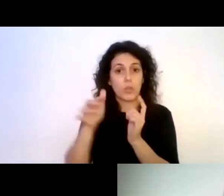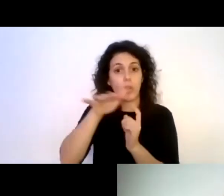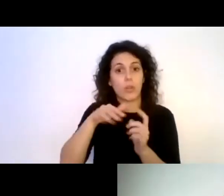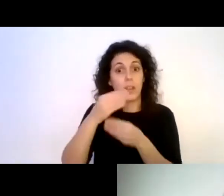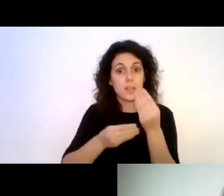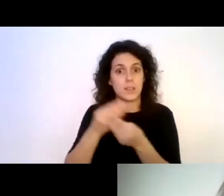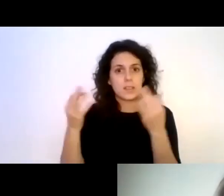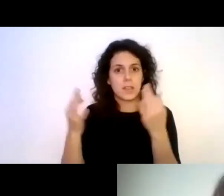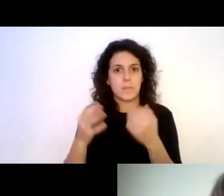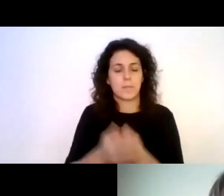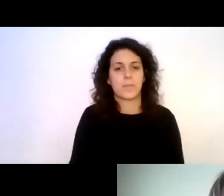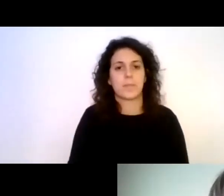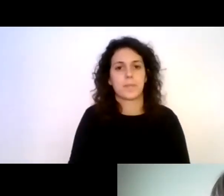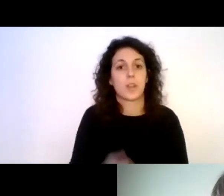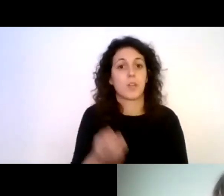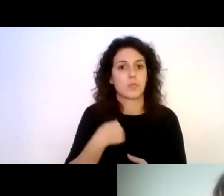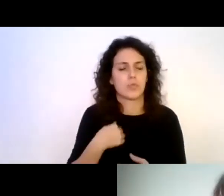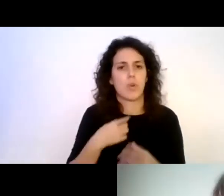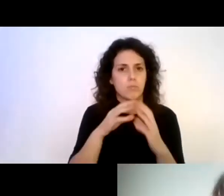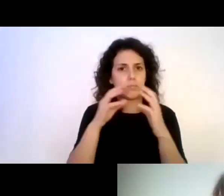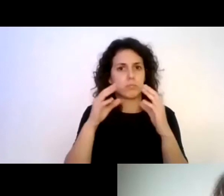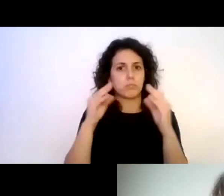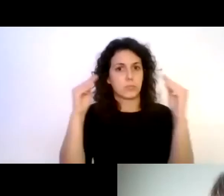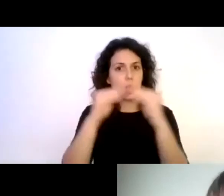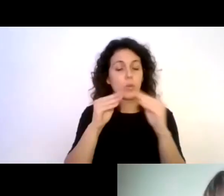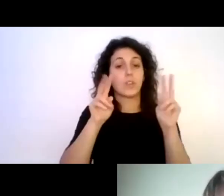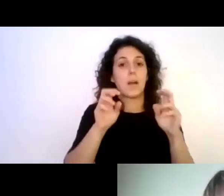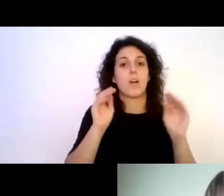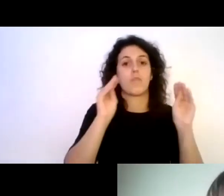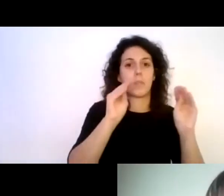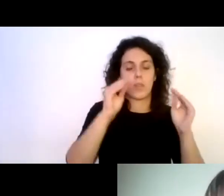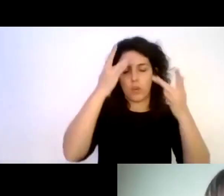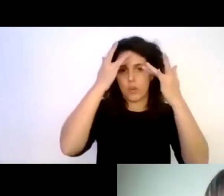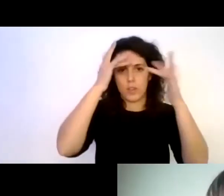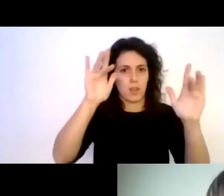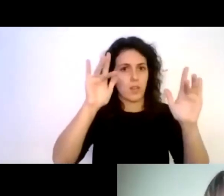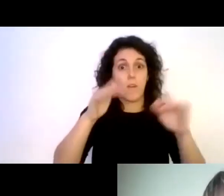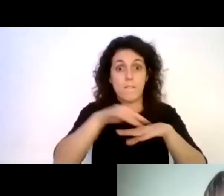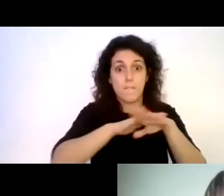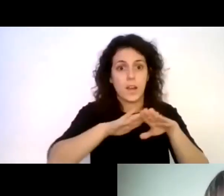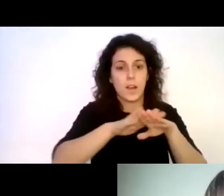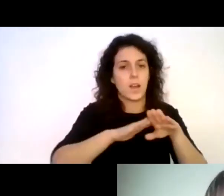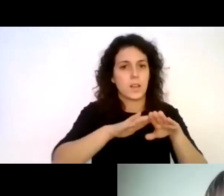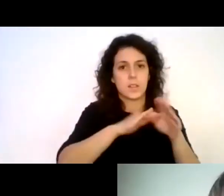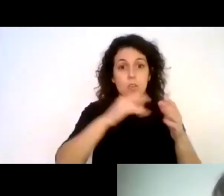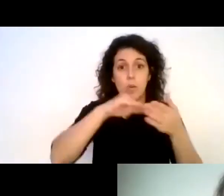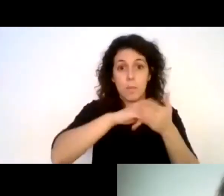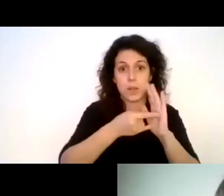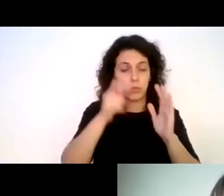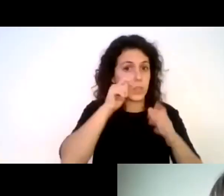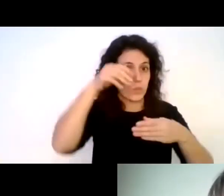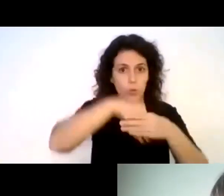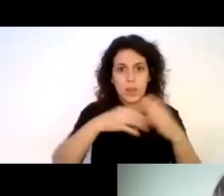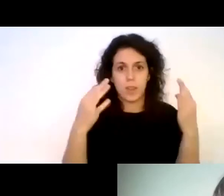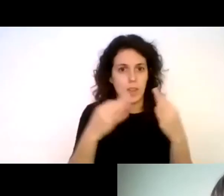Gracias. Estoy totalmente de acuerdo. Formación, concienciación es básico para cualquier plan turístico, cualquier